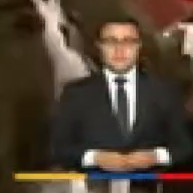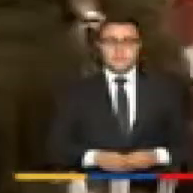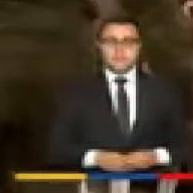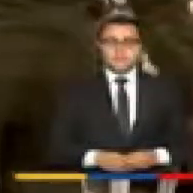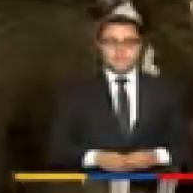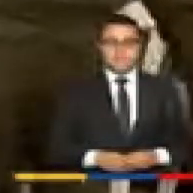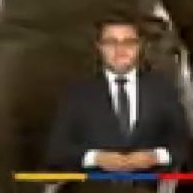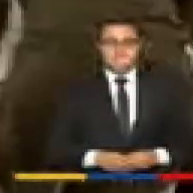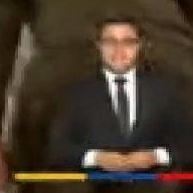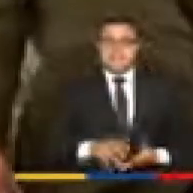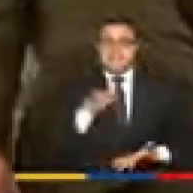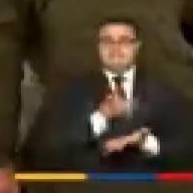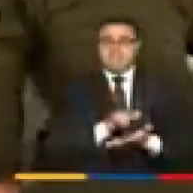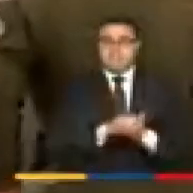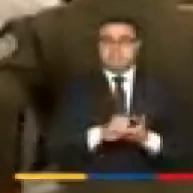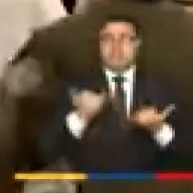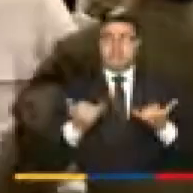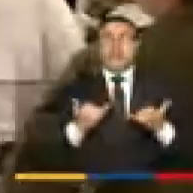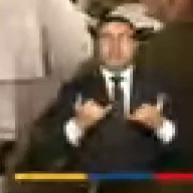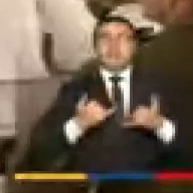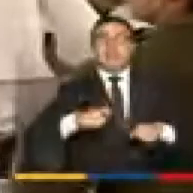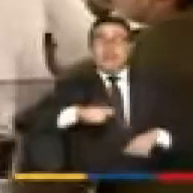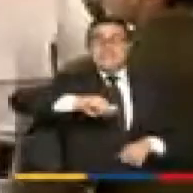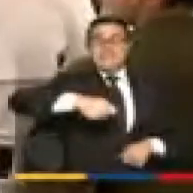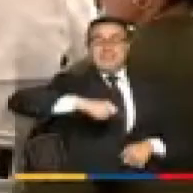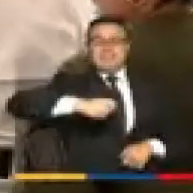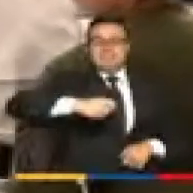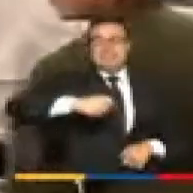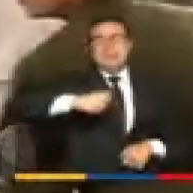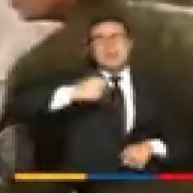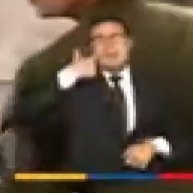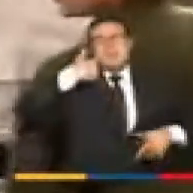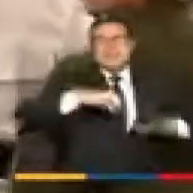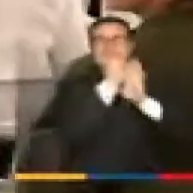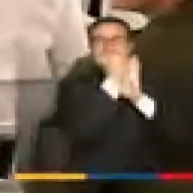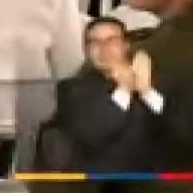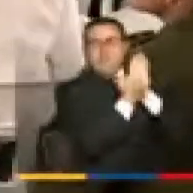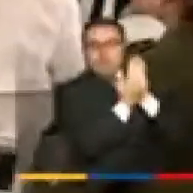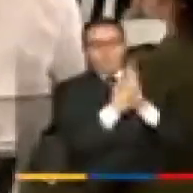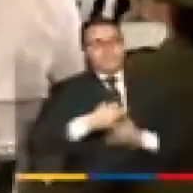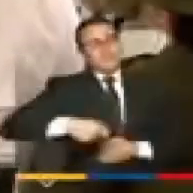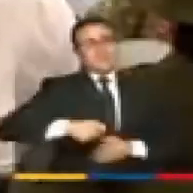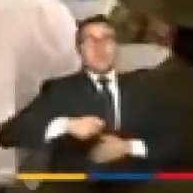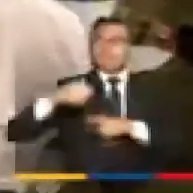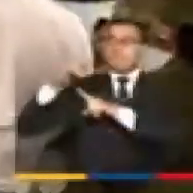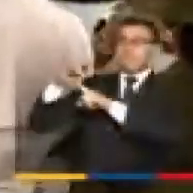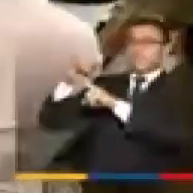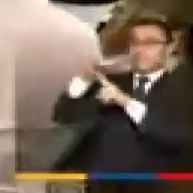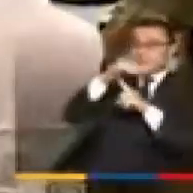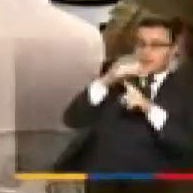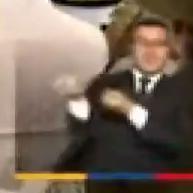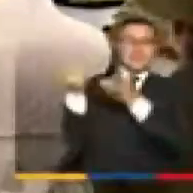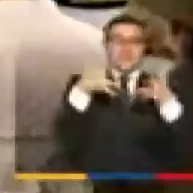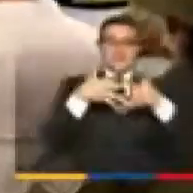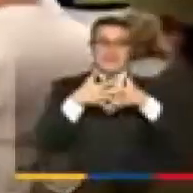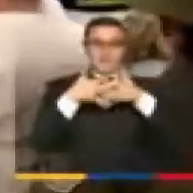Asimismo, se hace entrega de una llave simbólica de uno de los helicópteros donados por Estados Unidos. Hace entrega